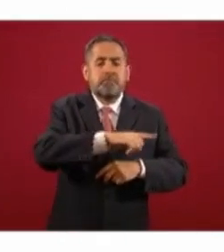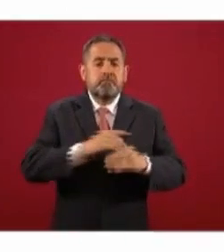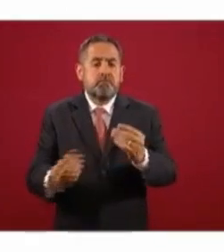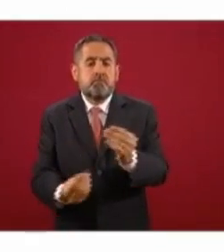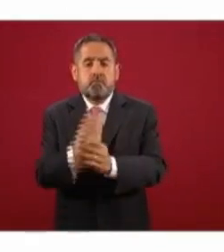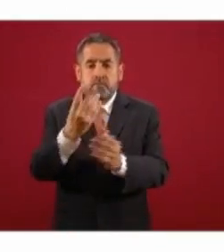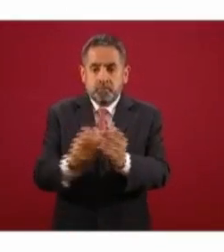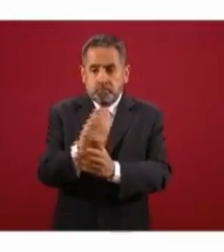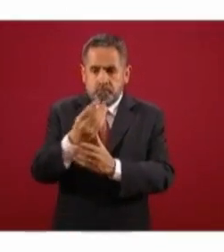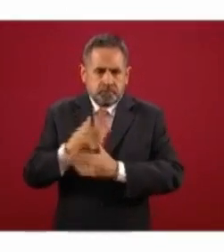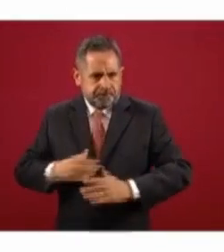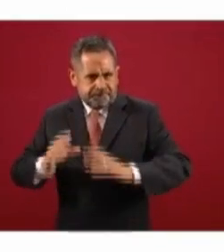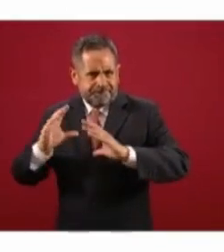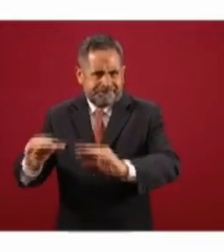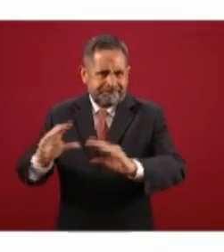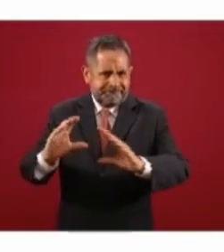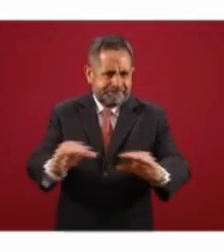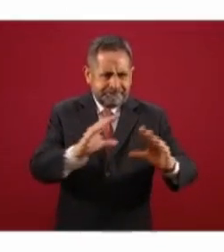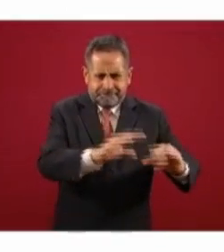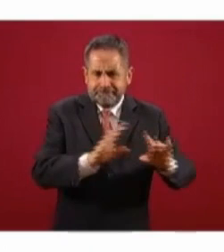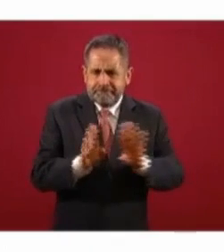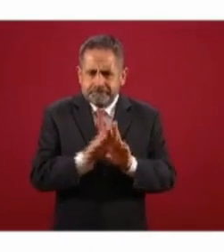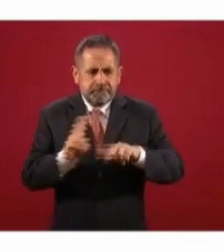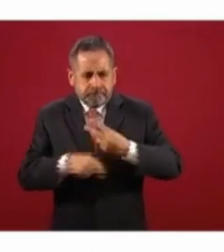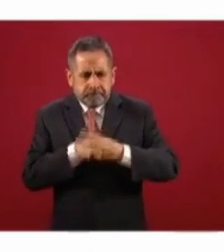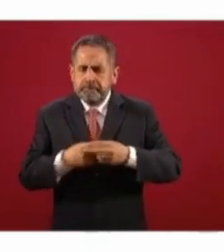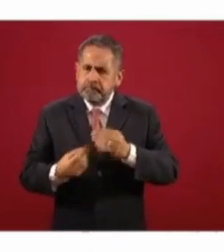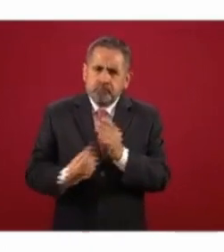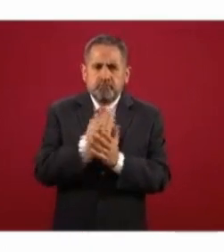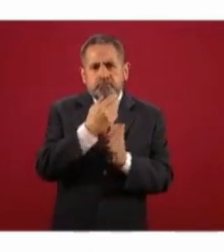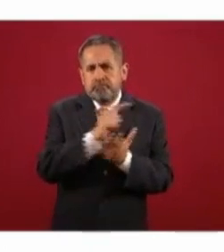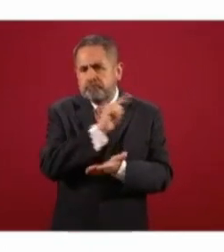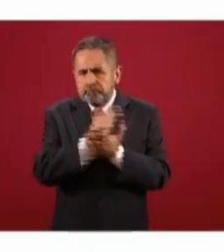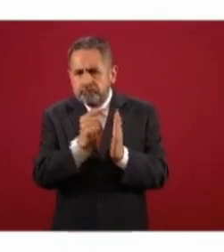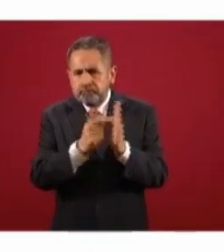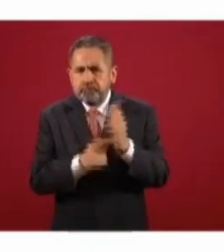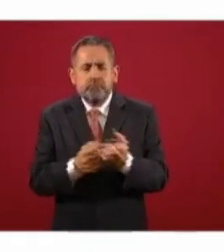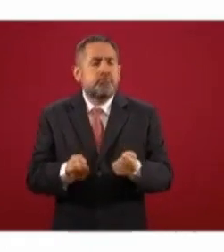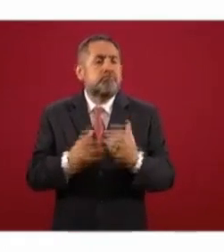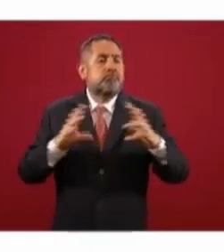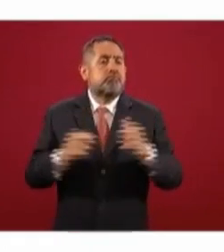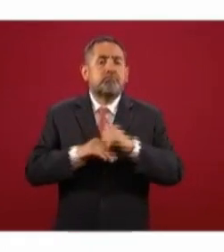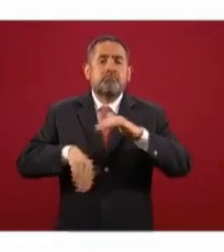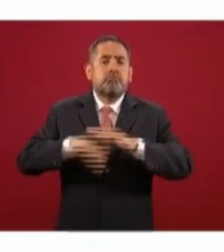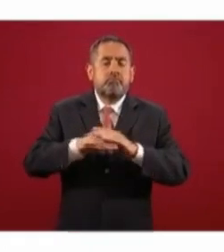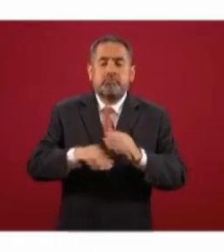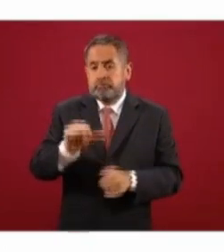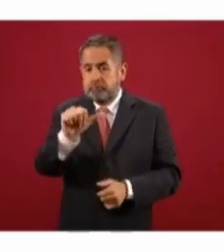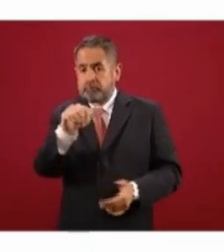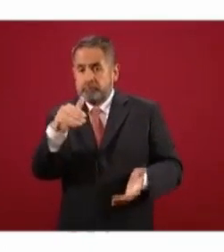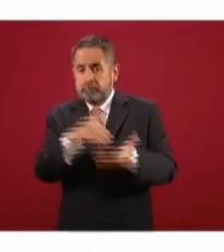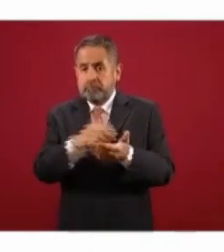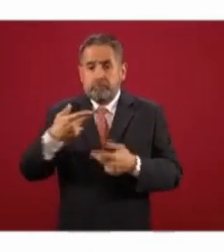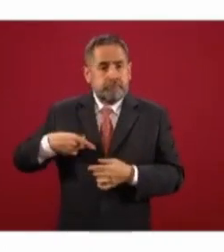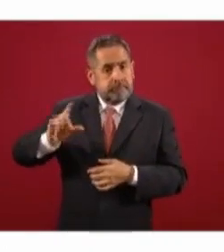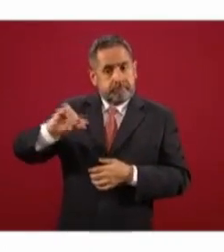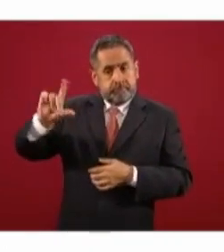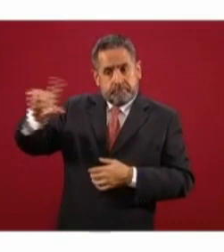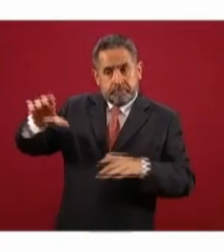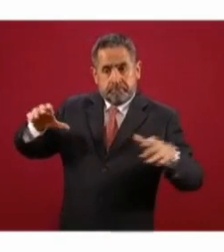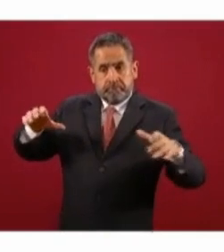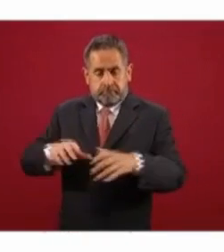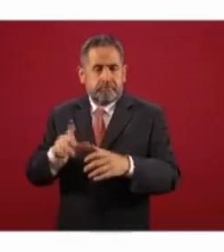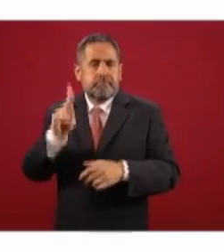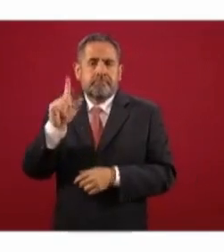nuevos operadores del nuevo modelo. Se han capacitado a la fecha más de 6.000 funcionarios a través del plan